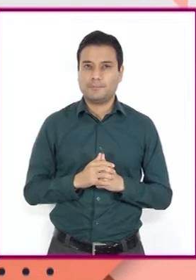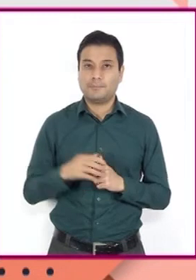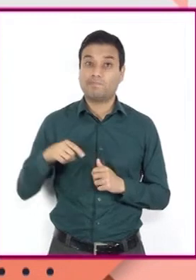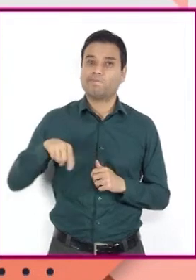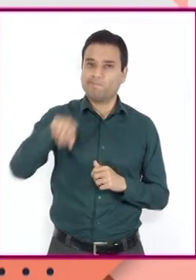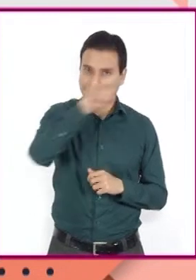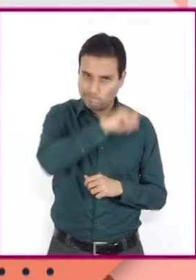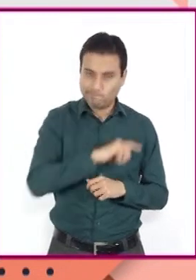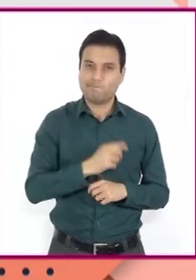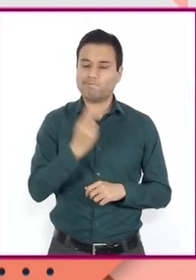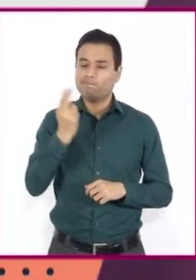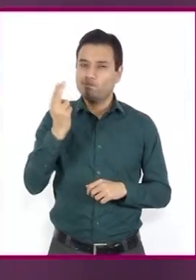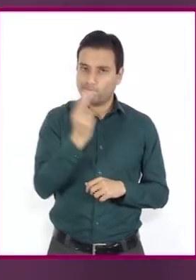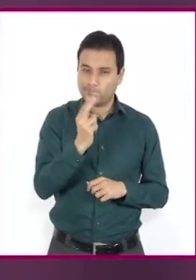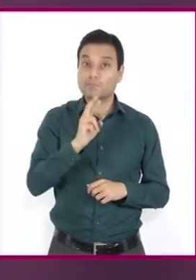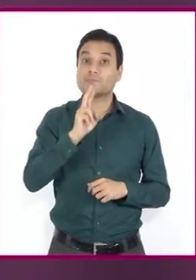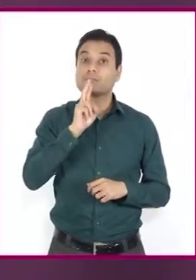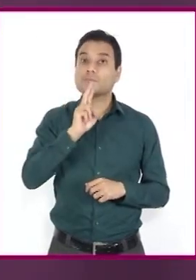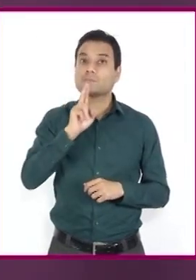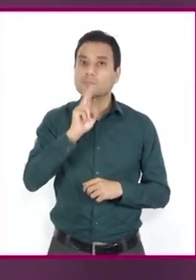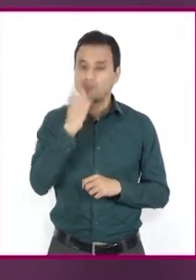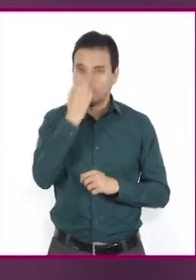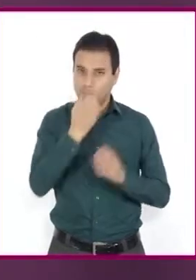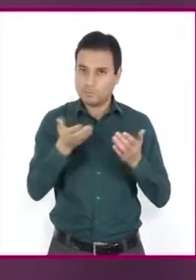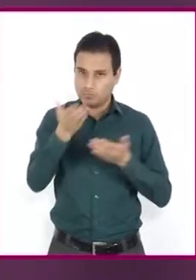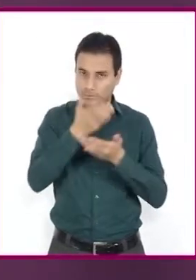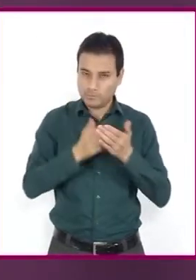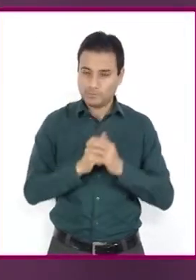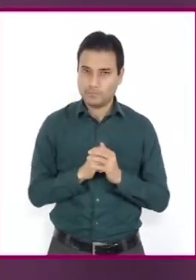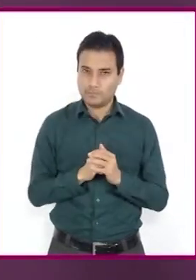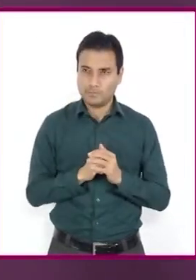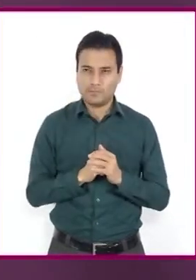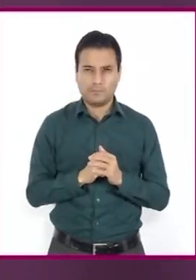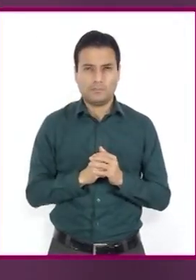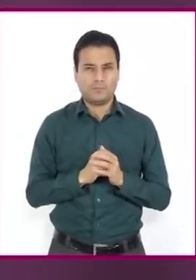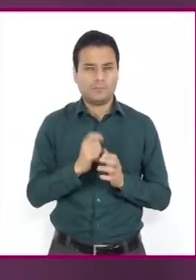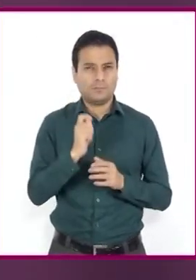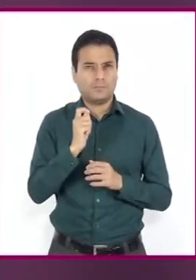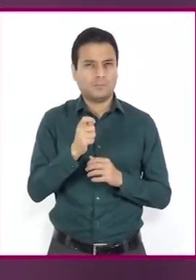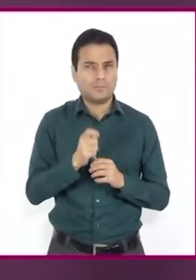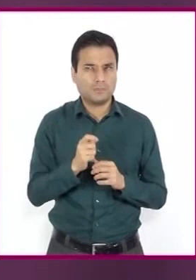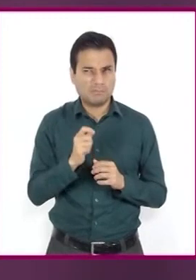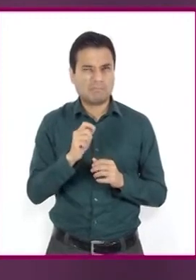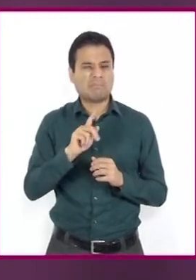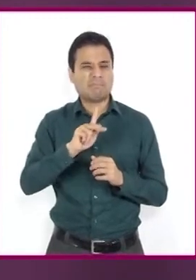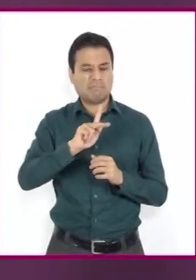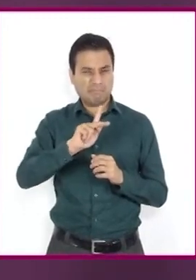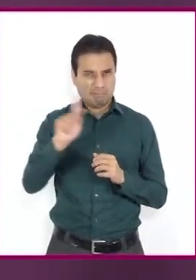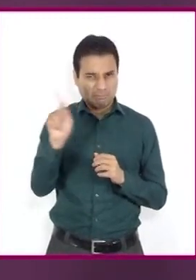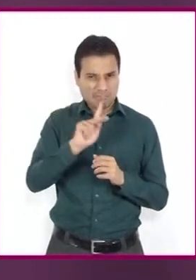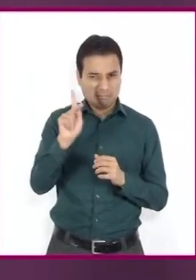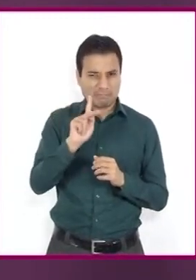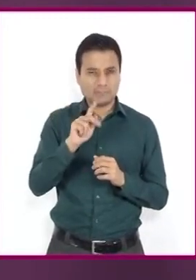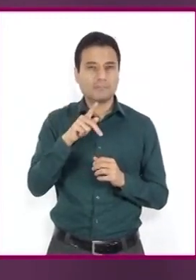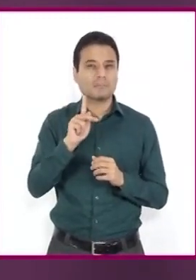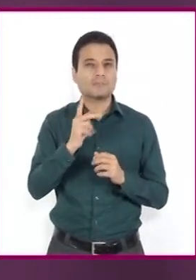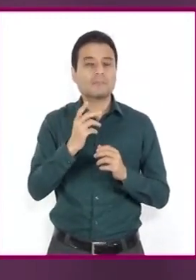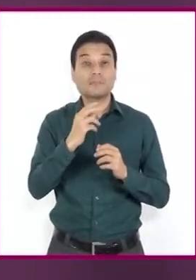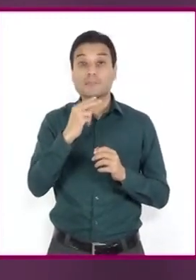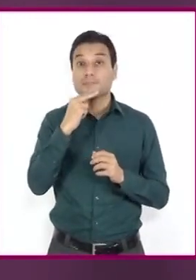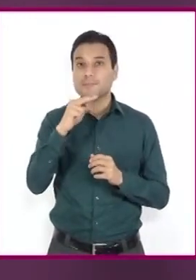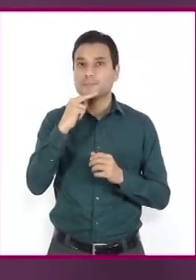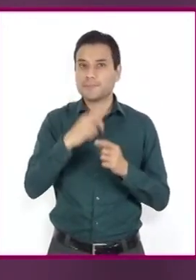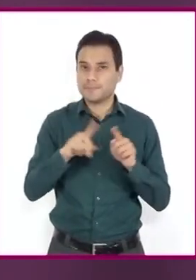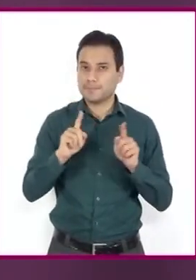mejoren la convivencia escolar. En estos ejemplos, la redacción tiene similitud. Sin embargo, el verbo es la